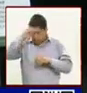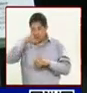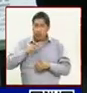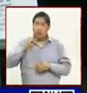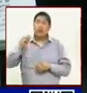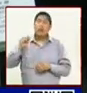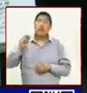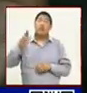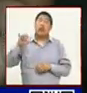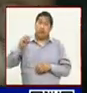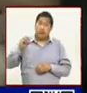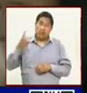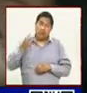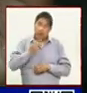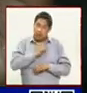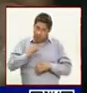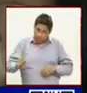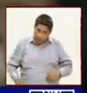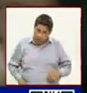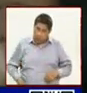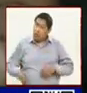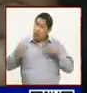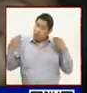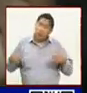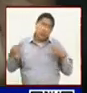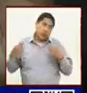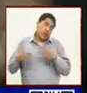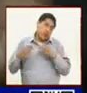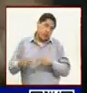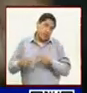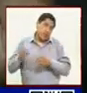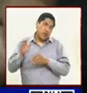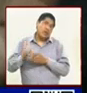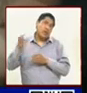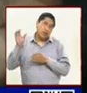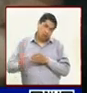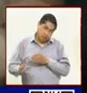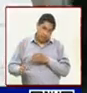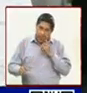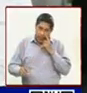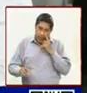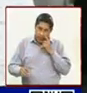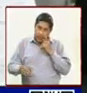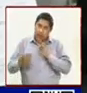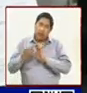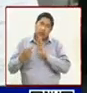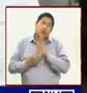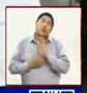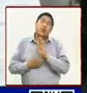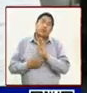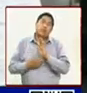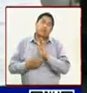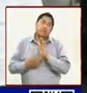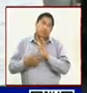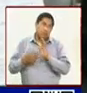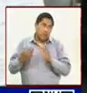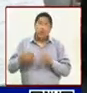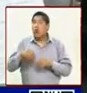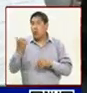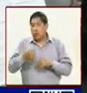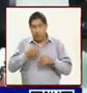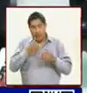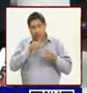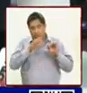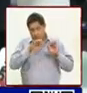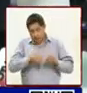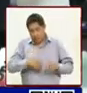Mario Aguilera, pidiéndole que con urgencia se dé cumplimiento de la norma. También otra